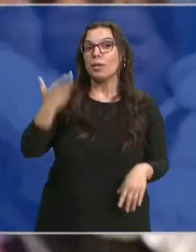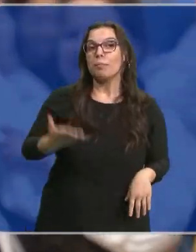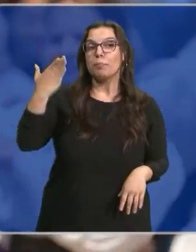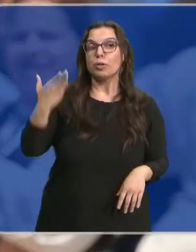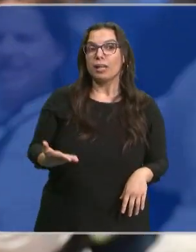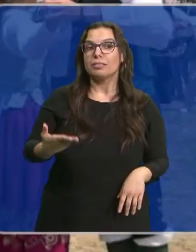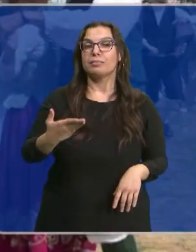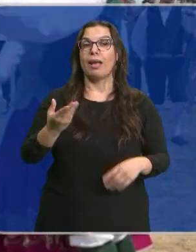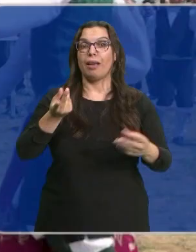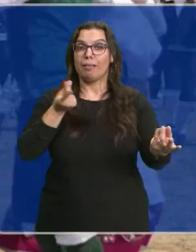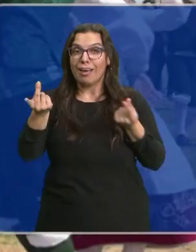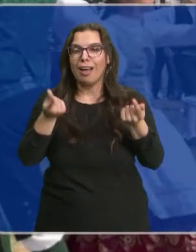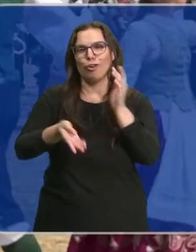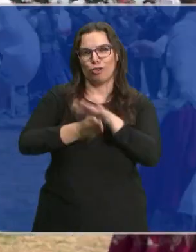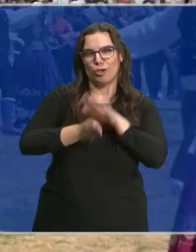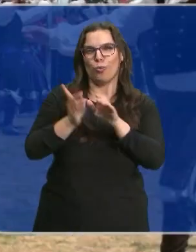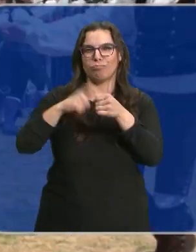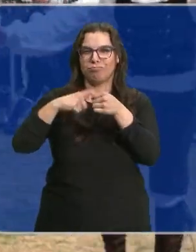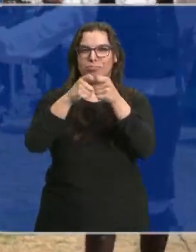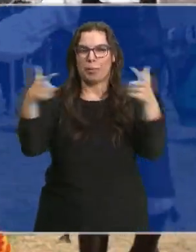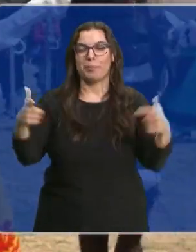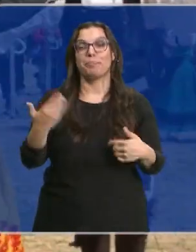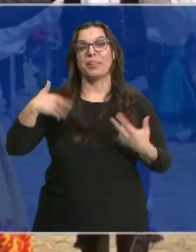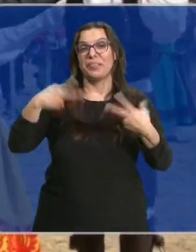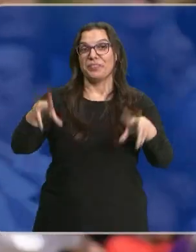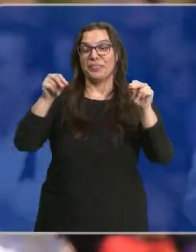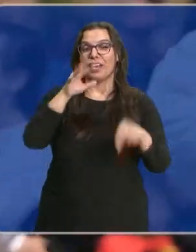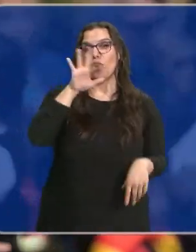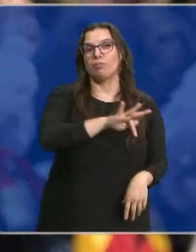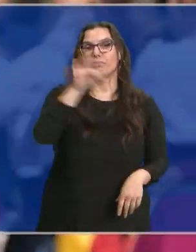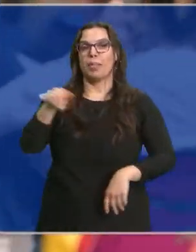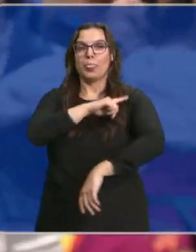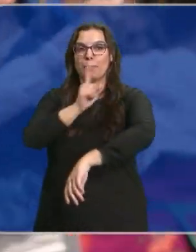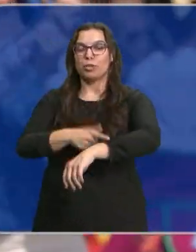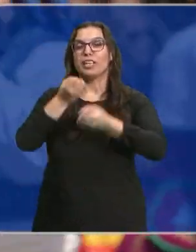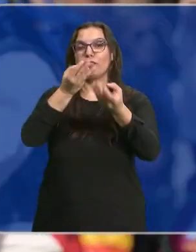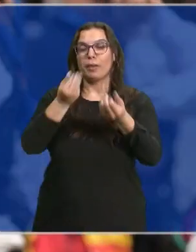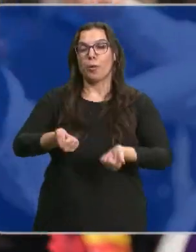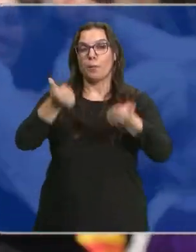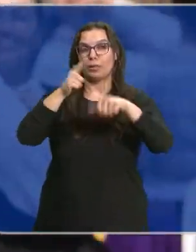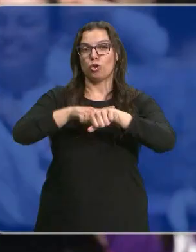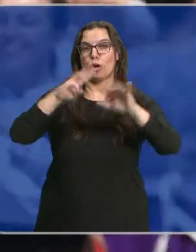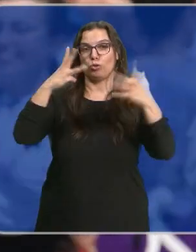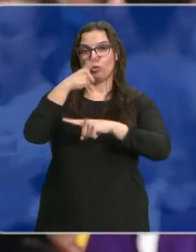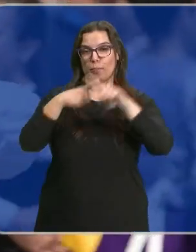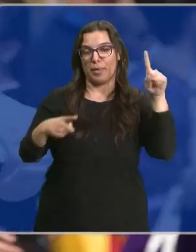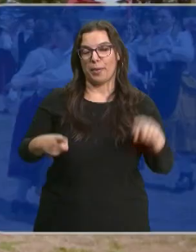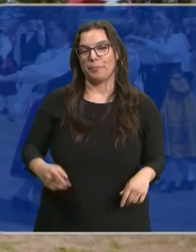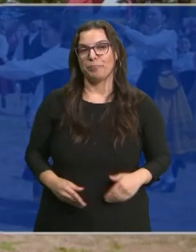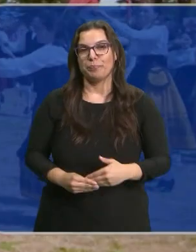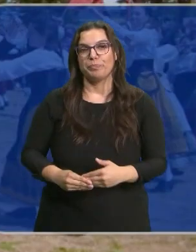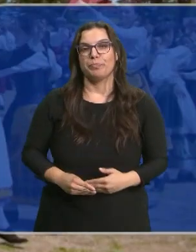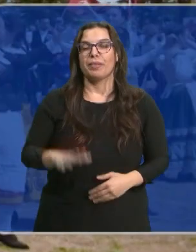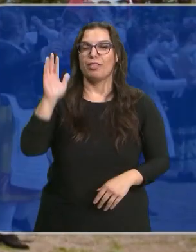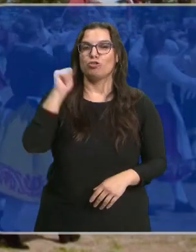es que lo sigamos bailando bueno pues así nos vamos ahora a los deportes más información a las 8 y media con